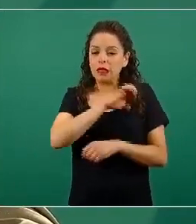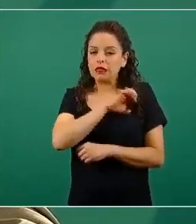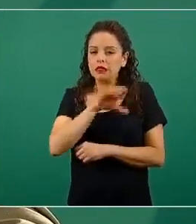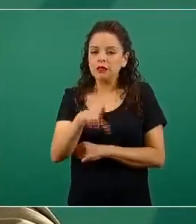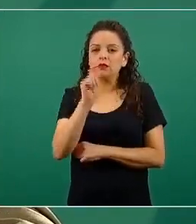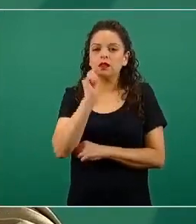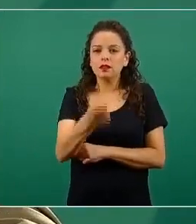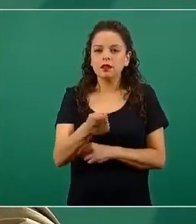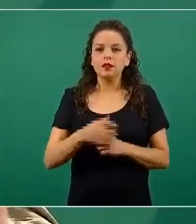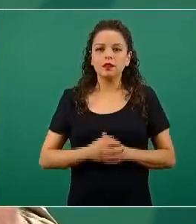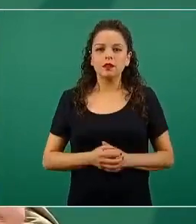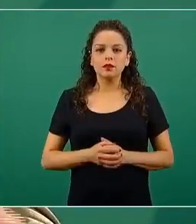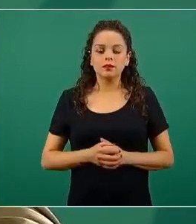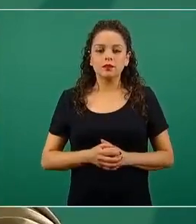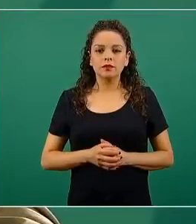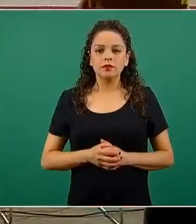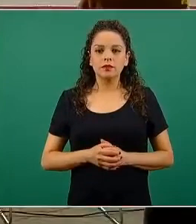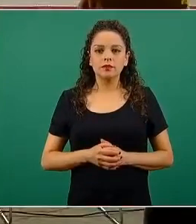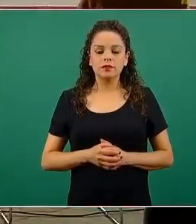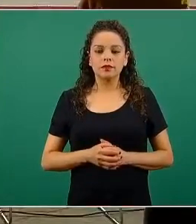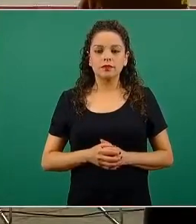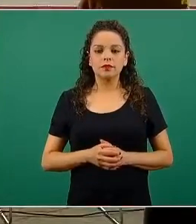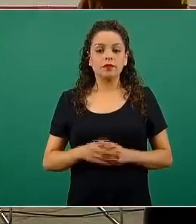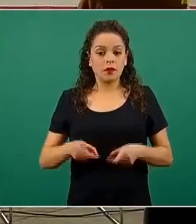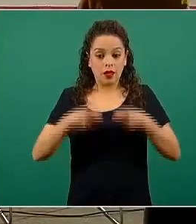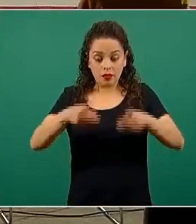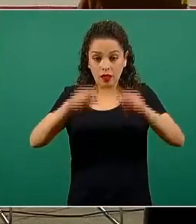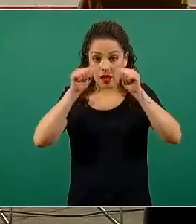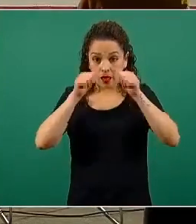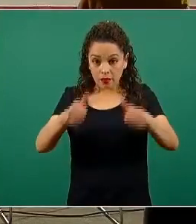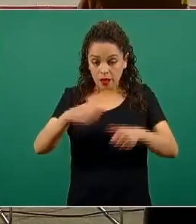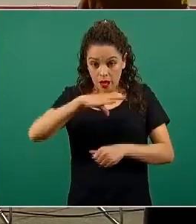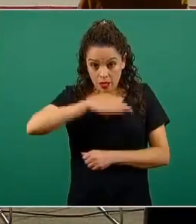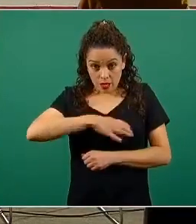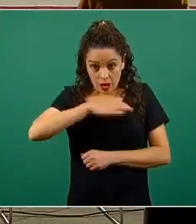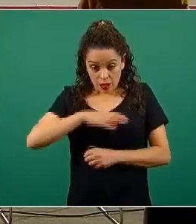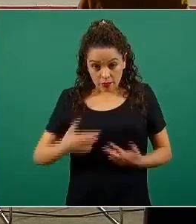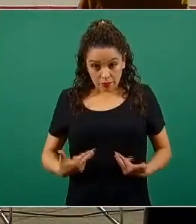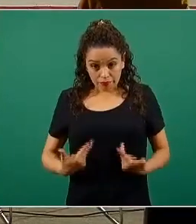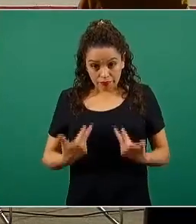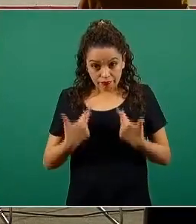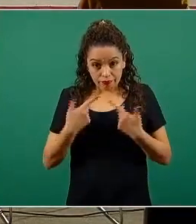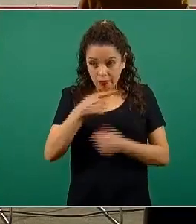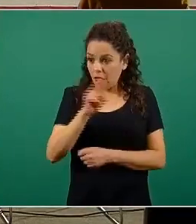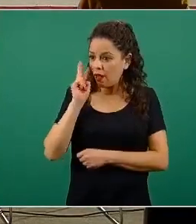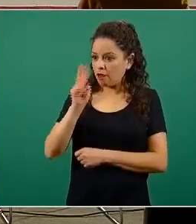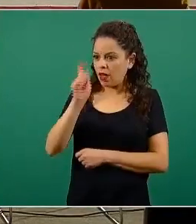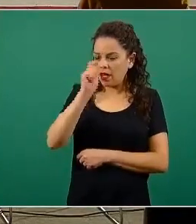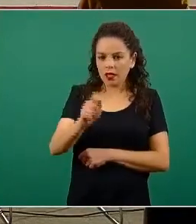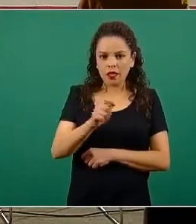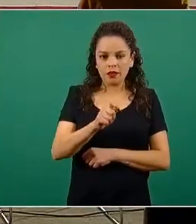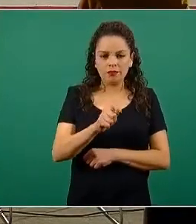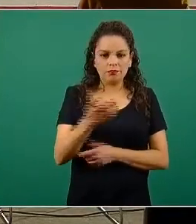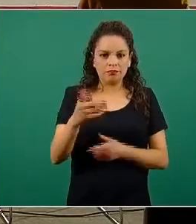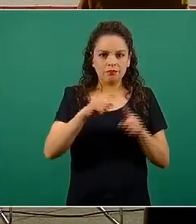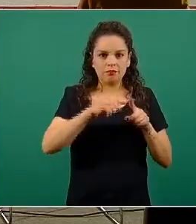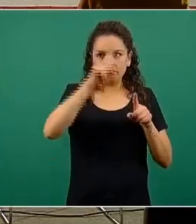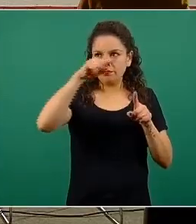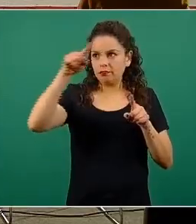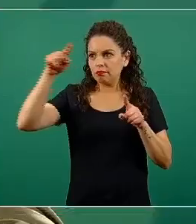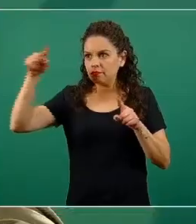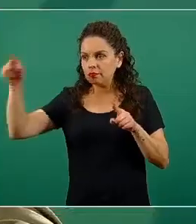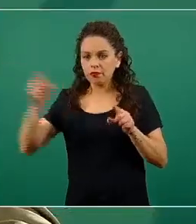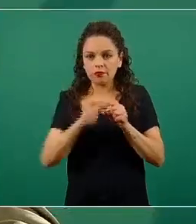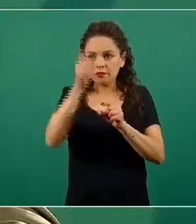encontrando en las consultas en la atención de cáncer. Es más, cuando uno ve la estadística de cáncer, pues en la estadística de cáncer no